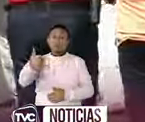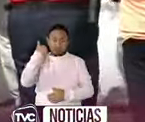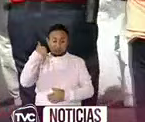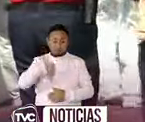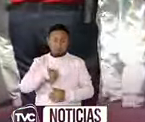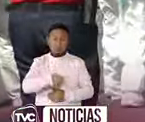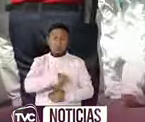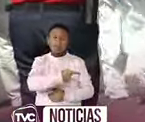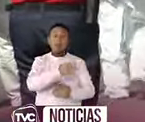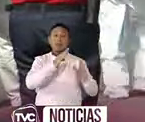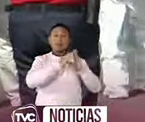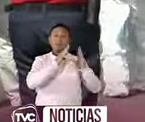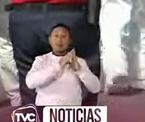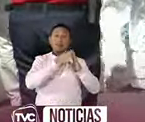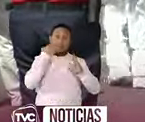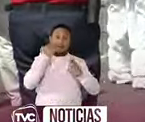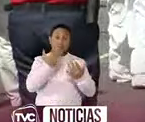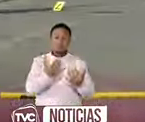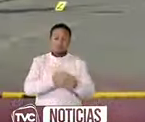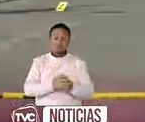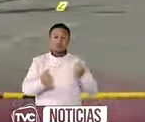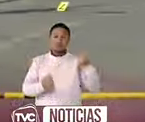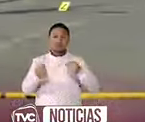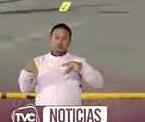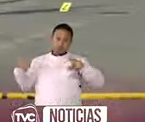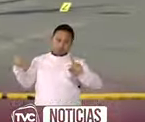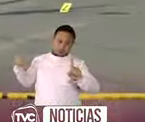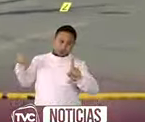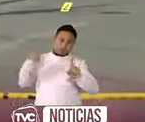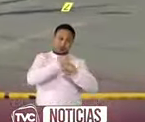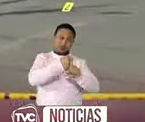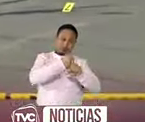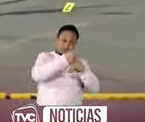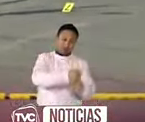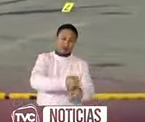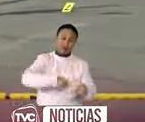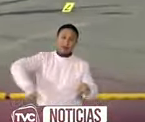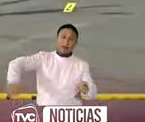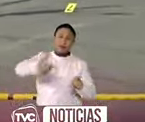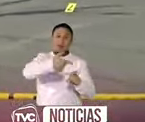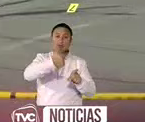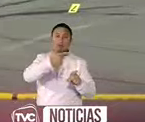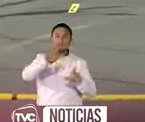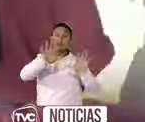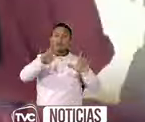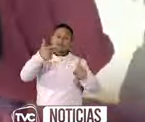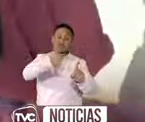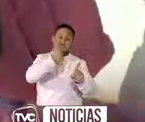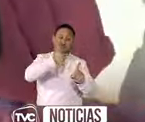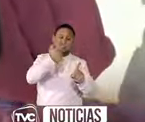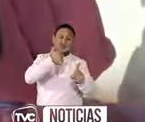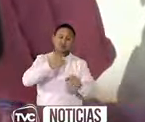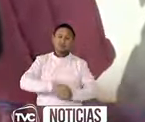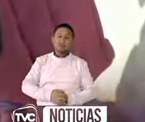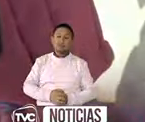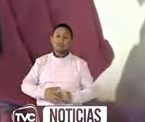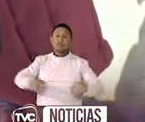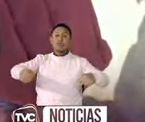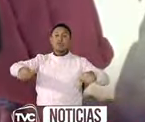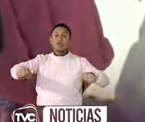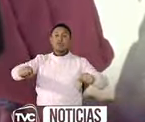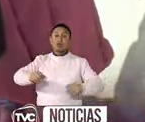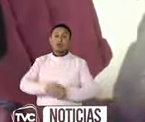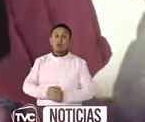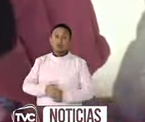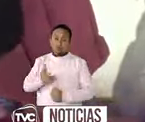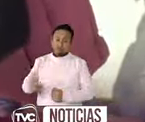de su madre cuando un carro lo arrolló y después un sicario se bajó y le descargó al menos 10 disparos. La moto cogió y hizo tras y